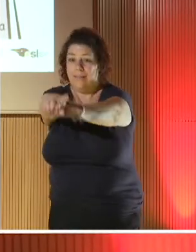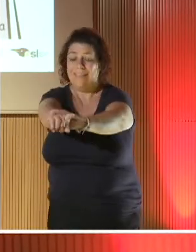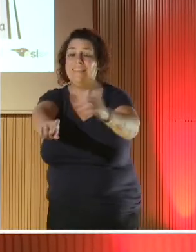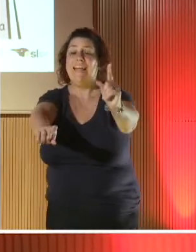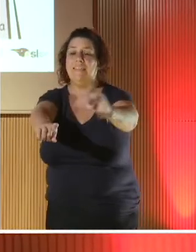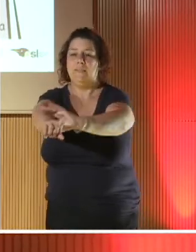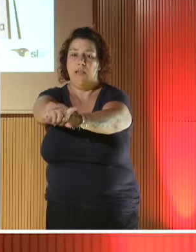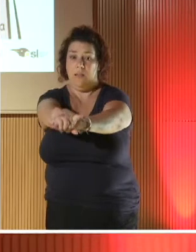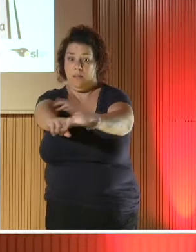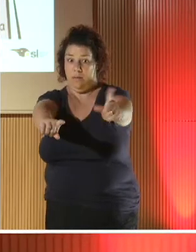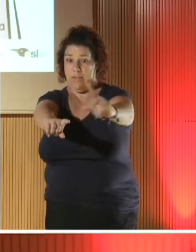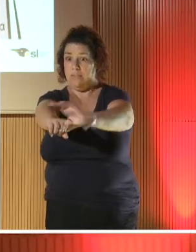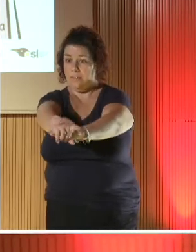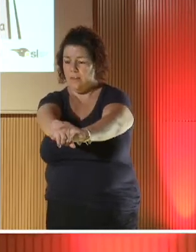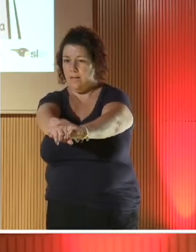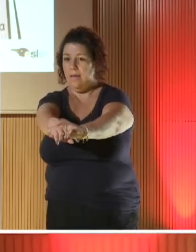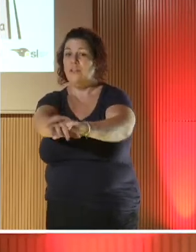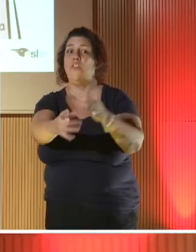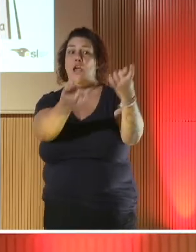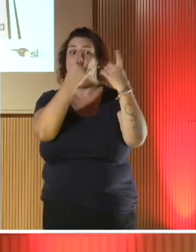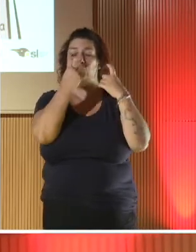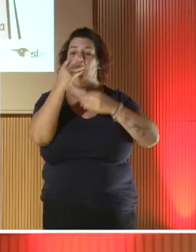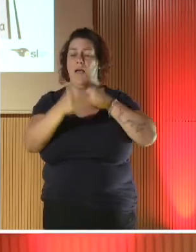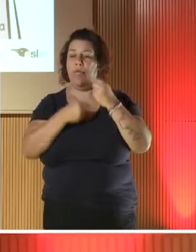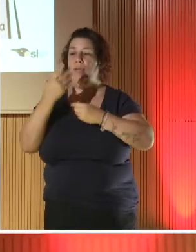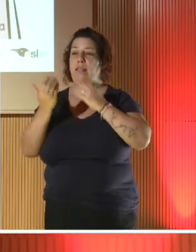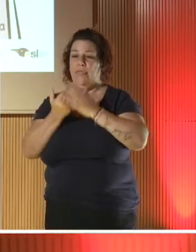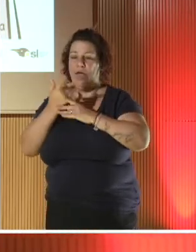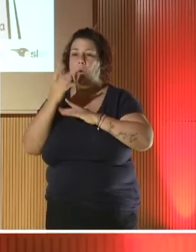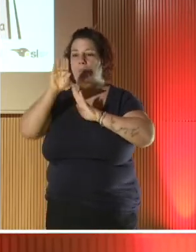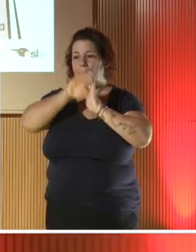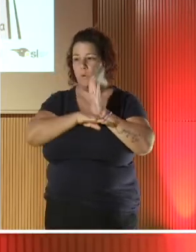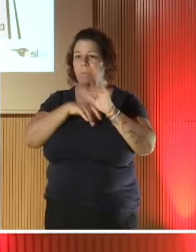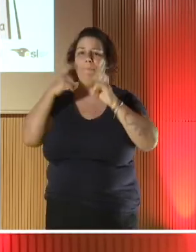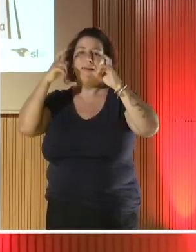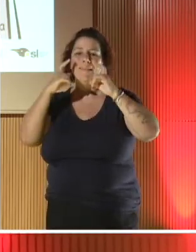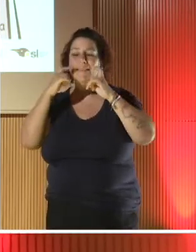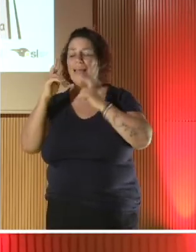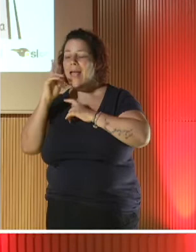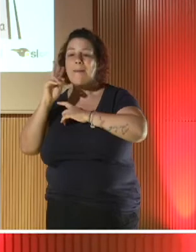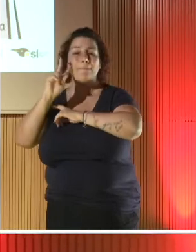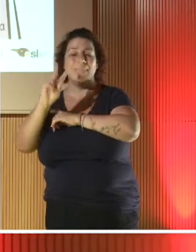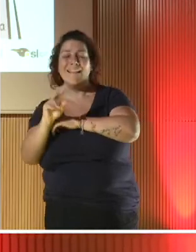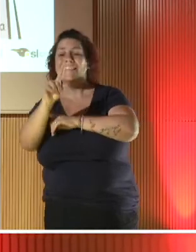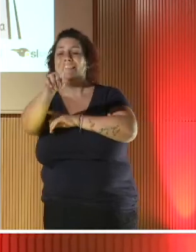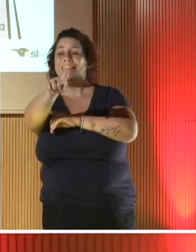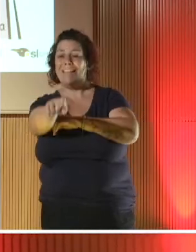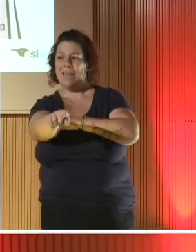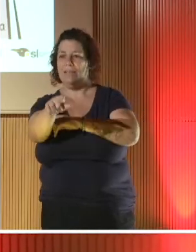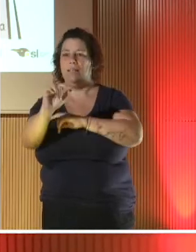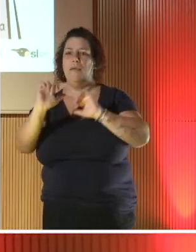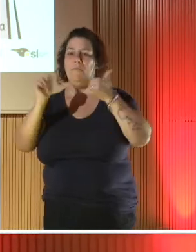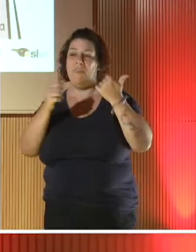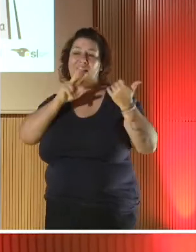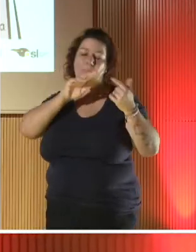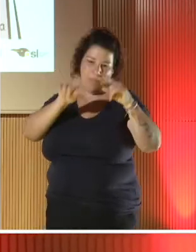salchicha. Así que nos enseñó cómo teníamos que hacer nuestro día a día con pautas así, para intentar que ella mirase, que señalase, luego que empezase a hablar